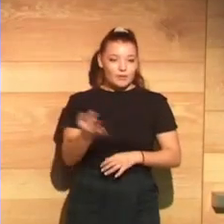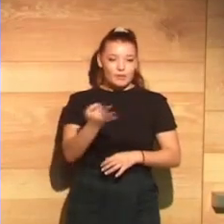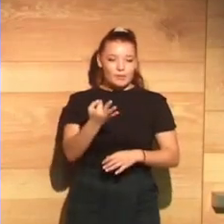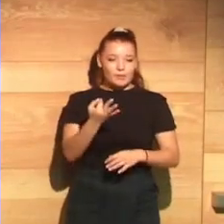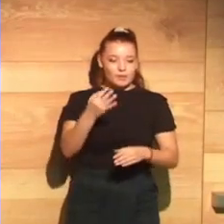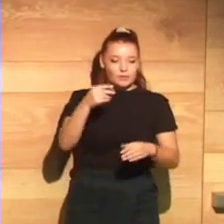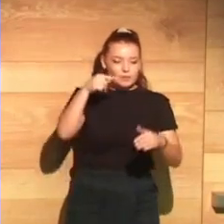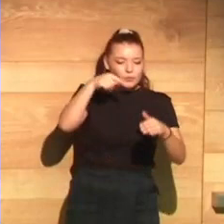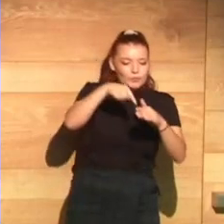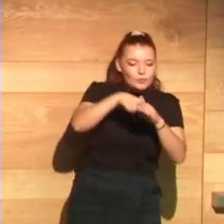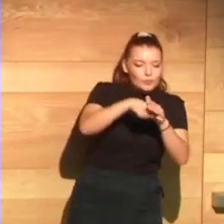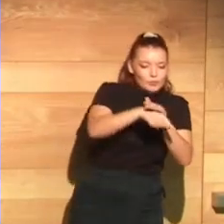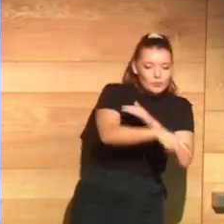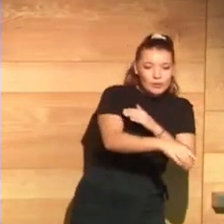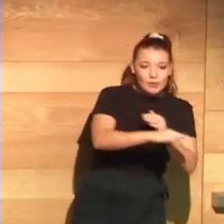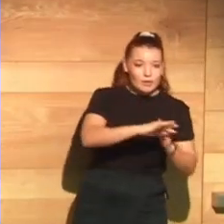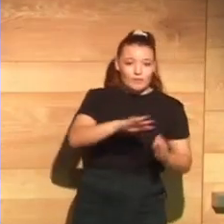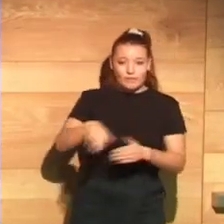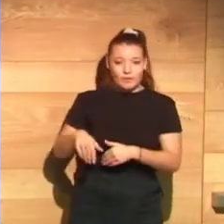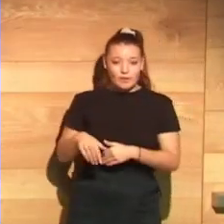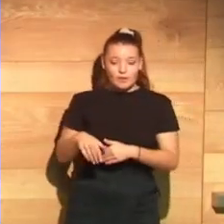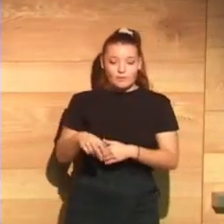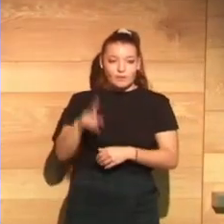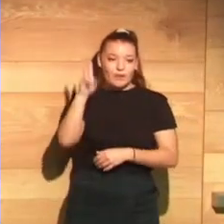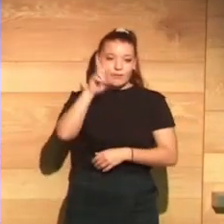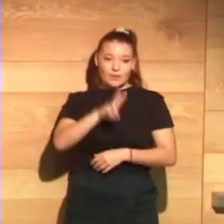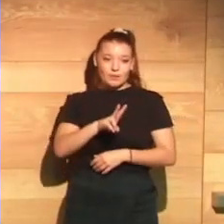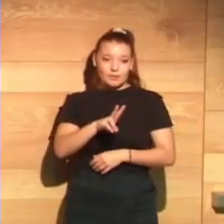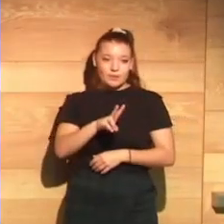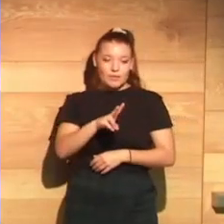la superficie, sino que al final estés viendo algo que habla